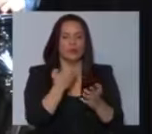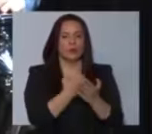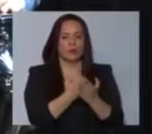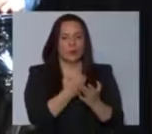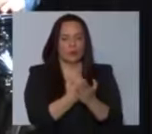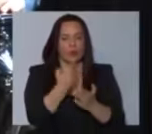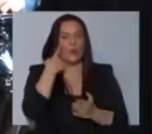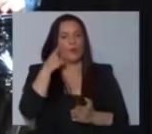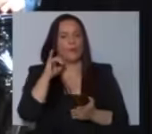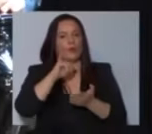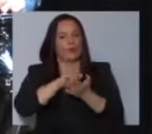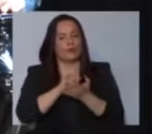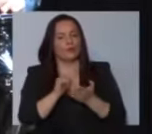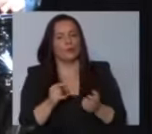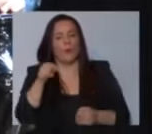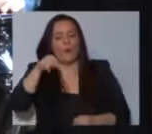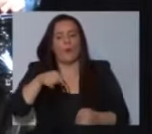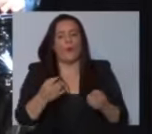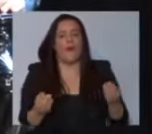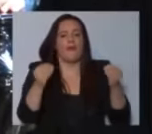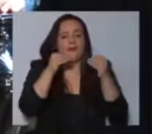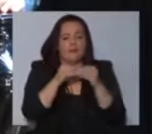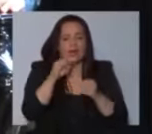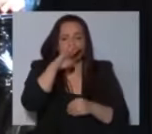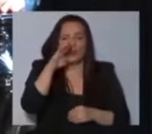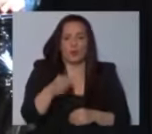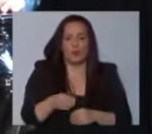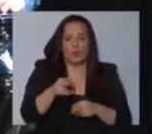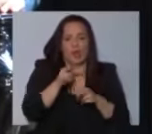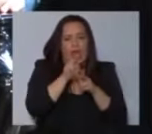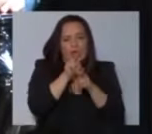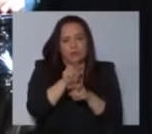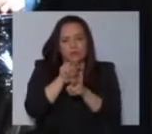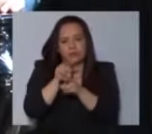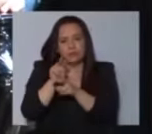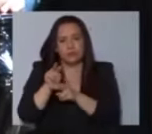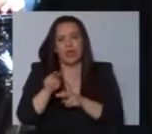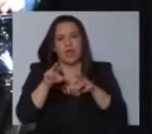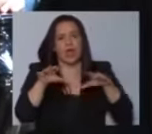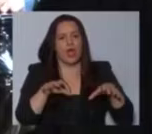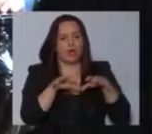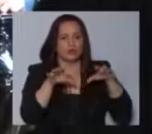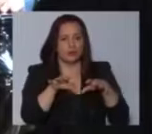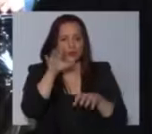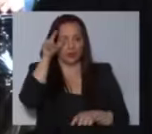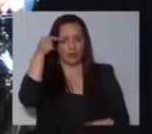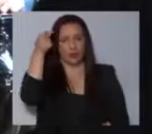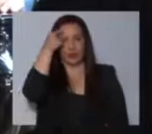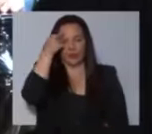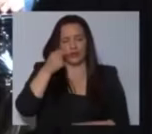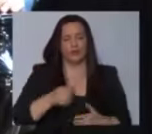eso, hoy más que nunca nos mantendremos vigilantes de la acción del gobierno.